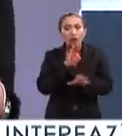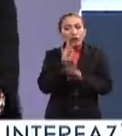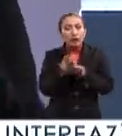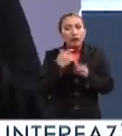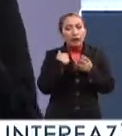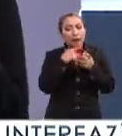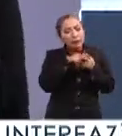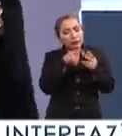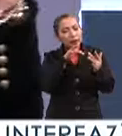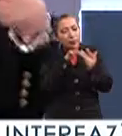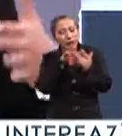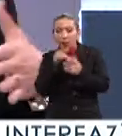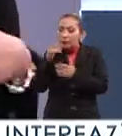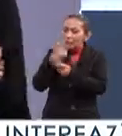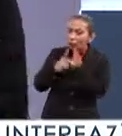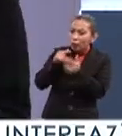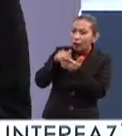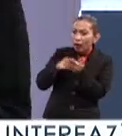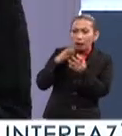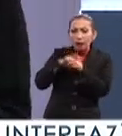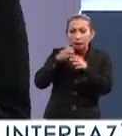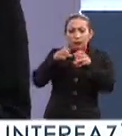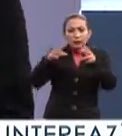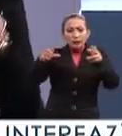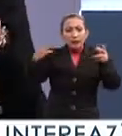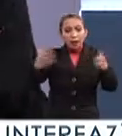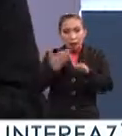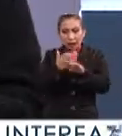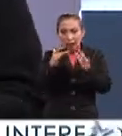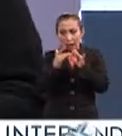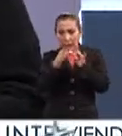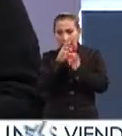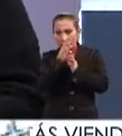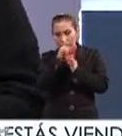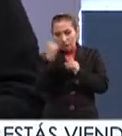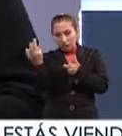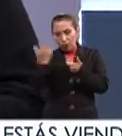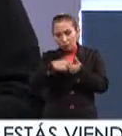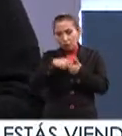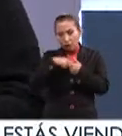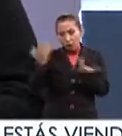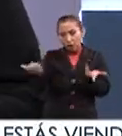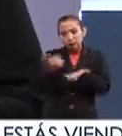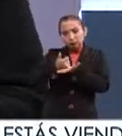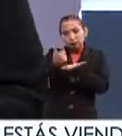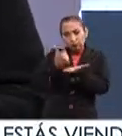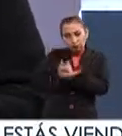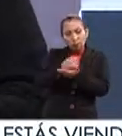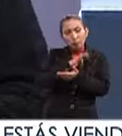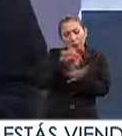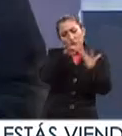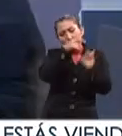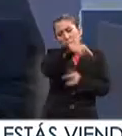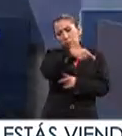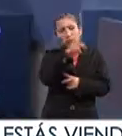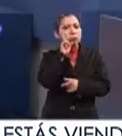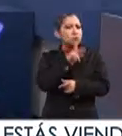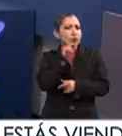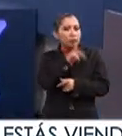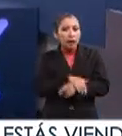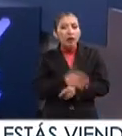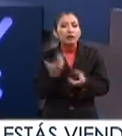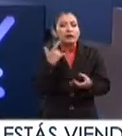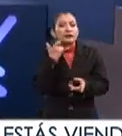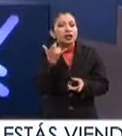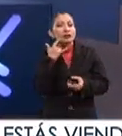se empezó a abrir y nos prestaron el espacio y todo. Entonces, ahorita vamos a empezar con redes. Trixie es parte del movimiento, entonces también se pueden poner en contacto con ella.